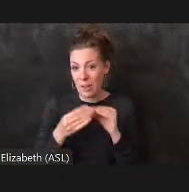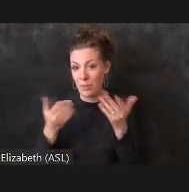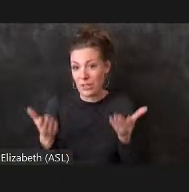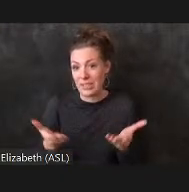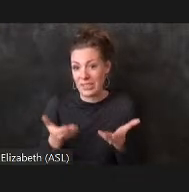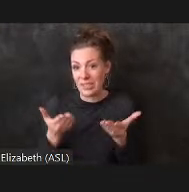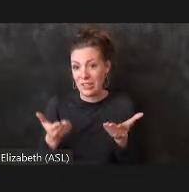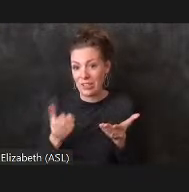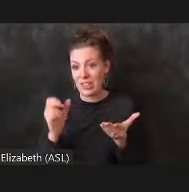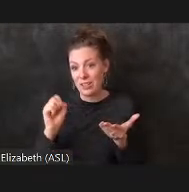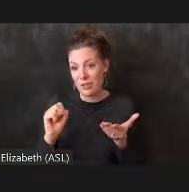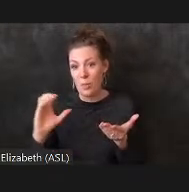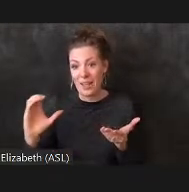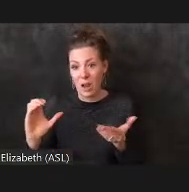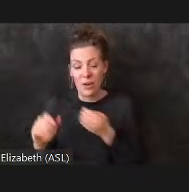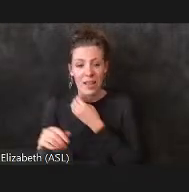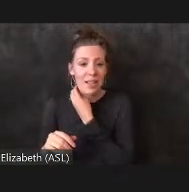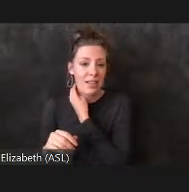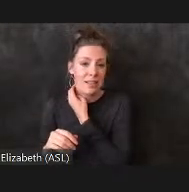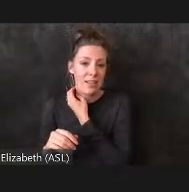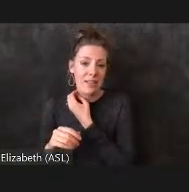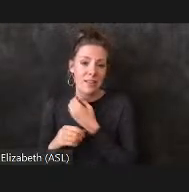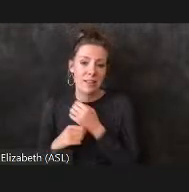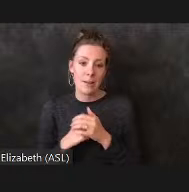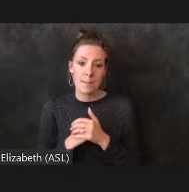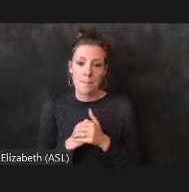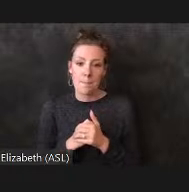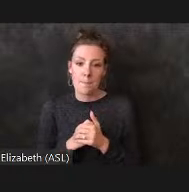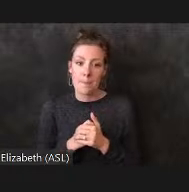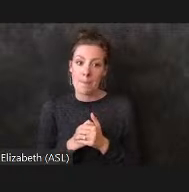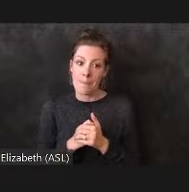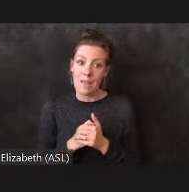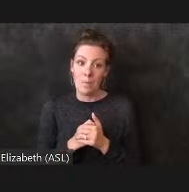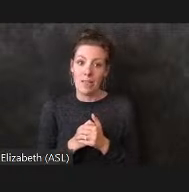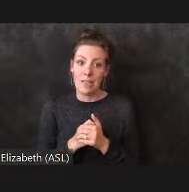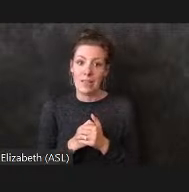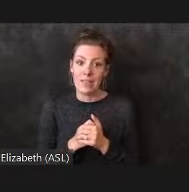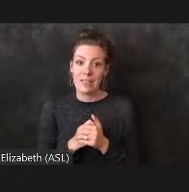5,033. Ese viene siendo como 20% de la población de Sonoma.